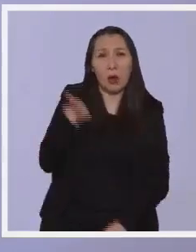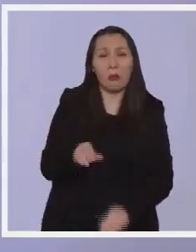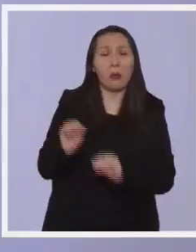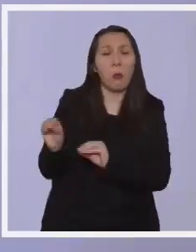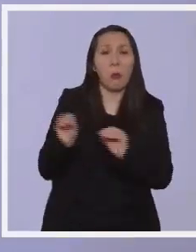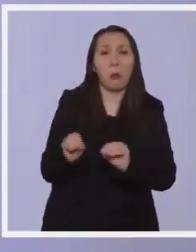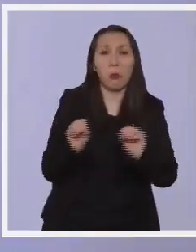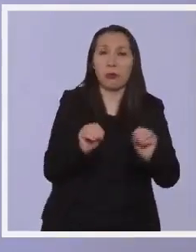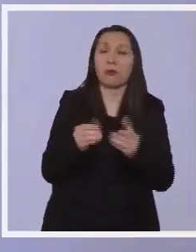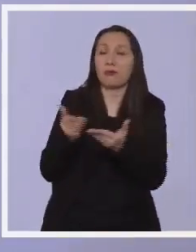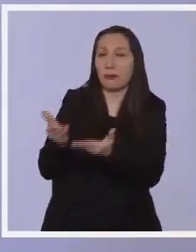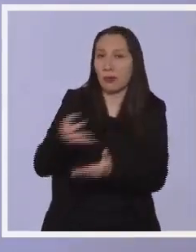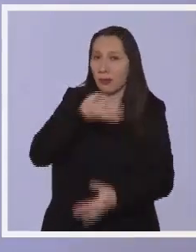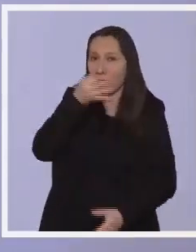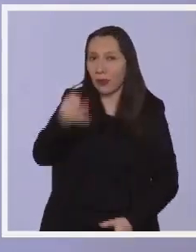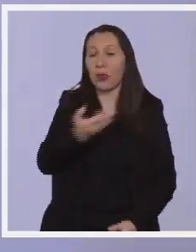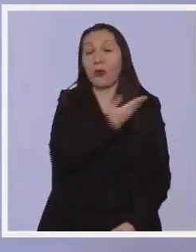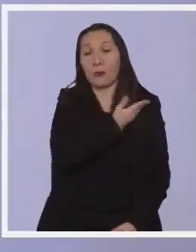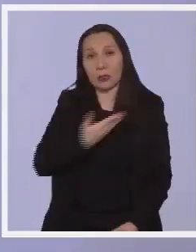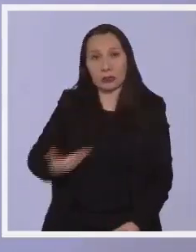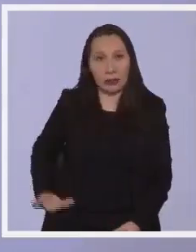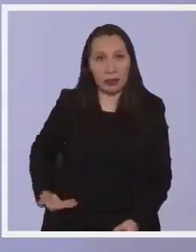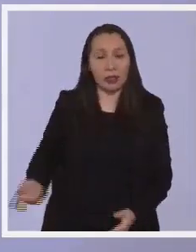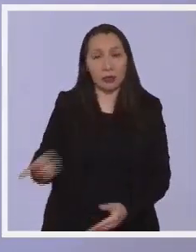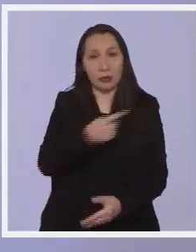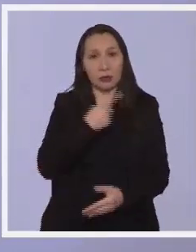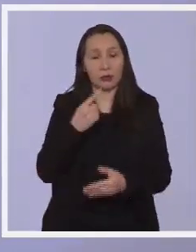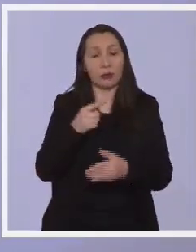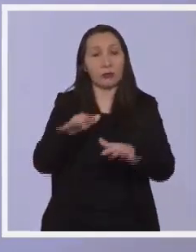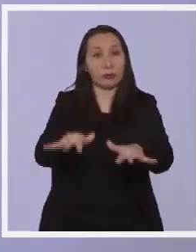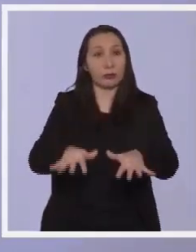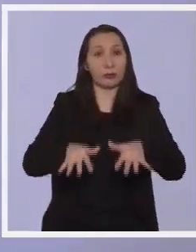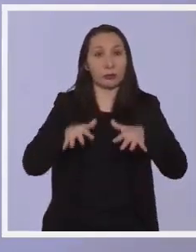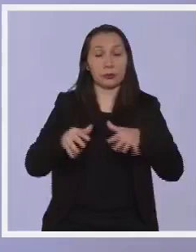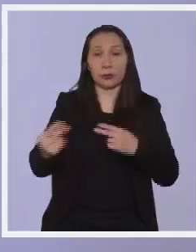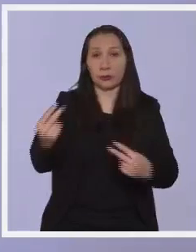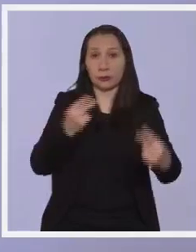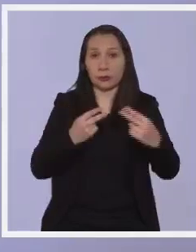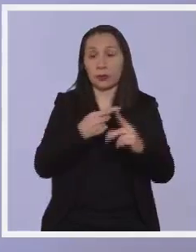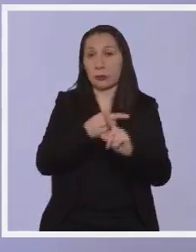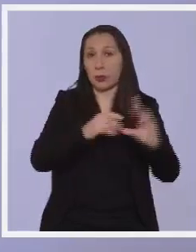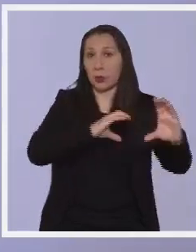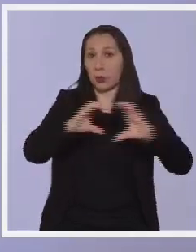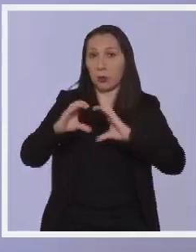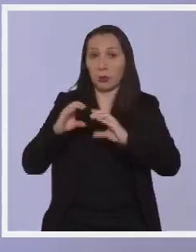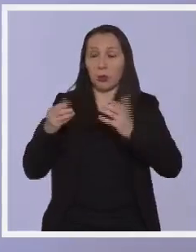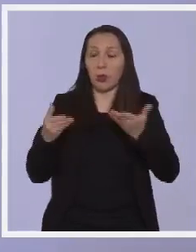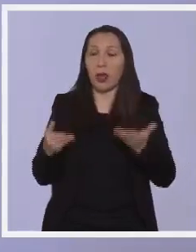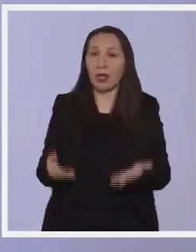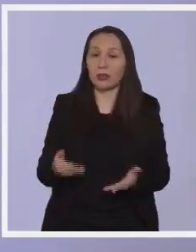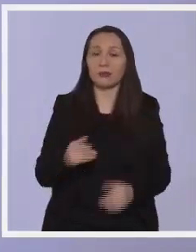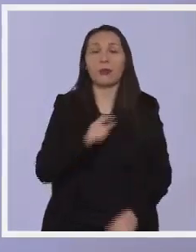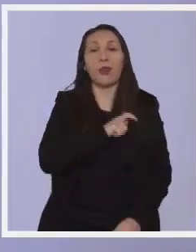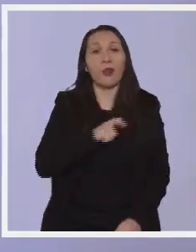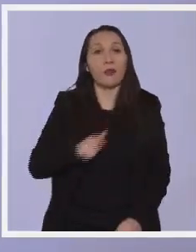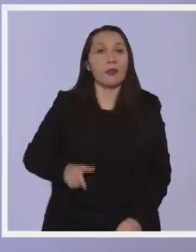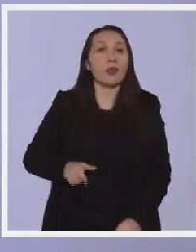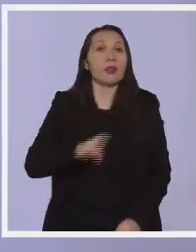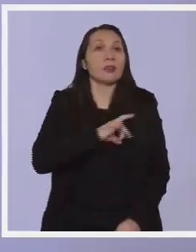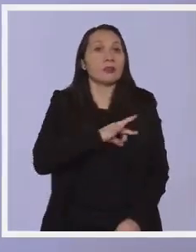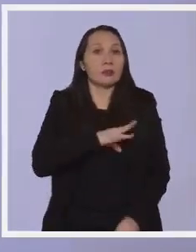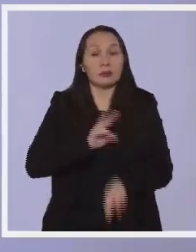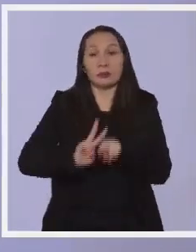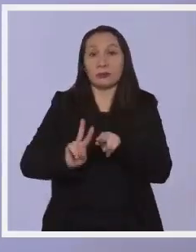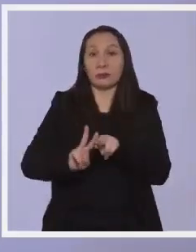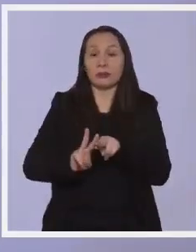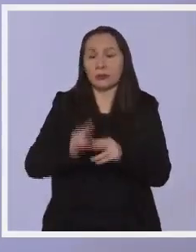Así, presidente, presentes en esta ceremonia de hoy y quienes nos escuchan a través de los medios de comunicación, lo que el gobierno de Chile está haciendo